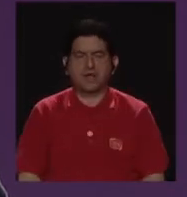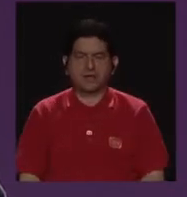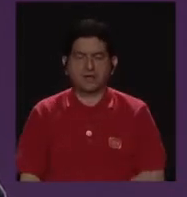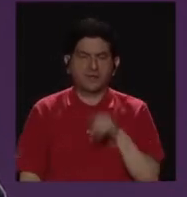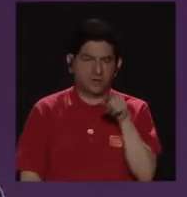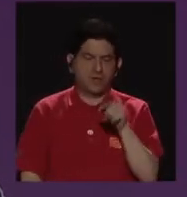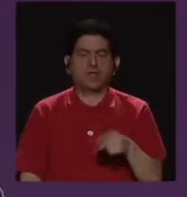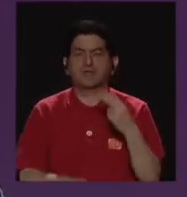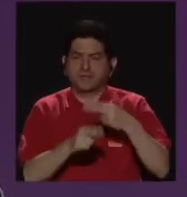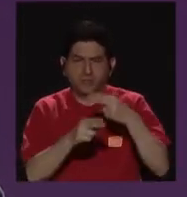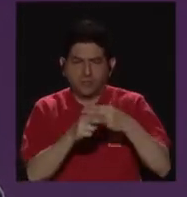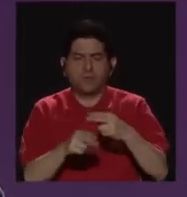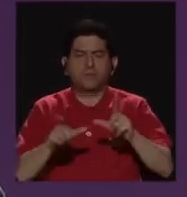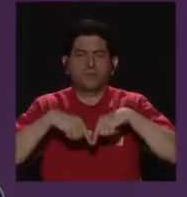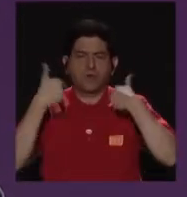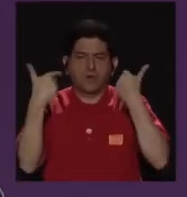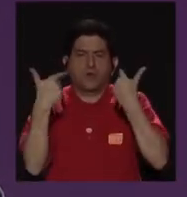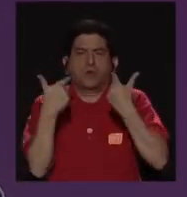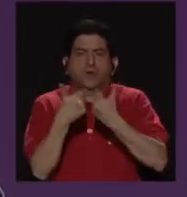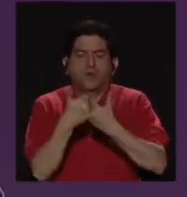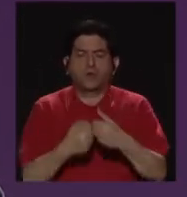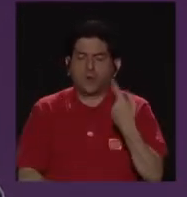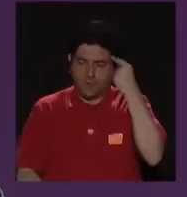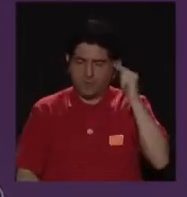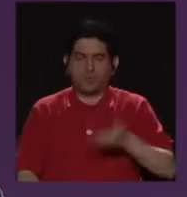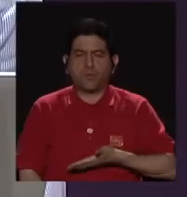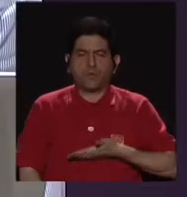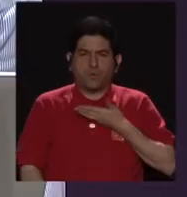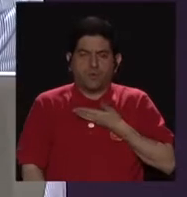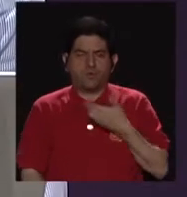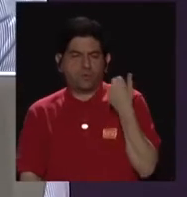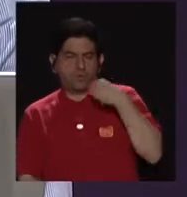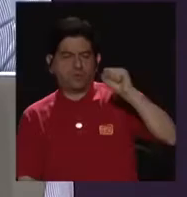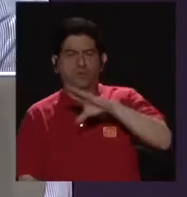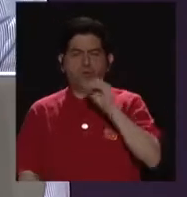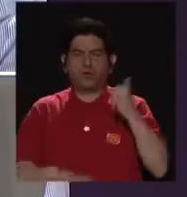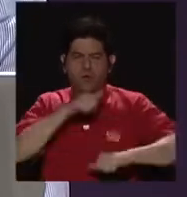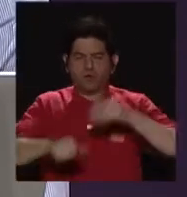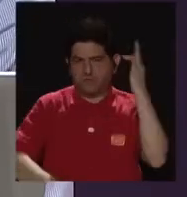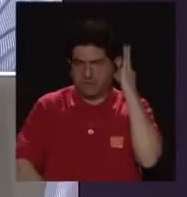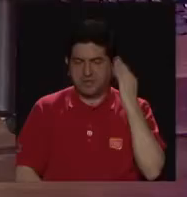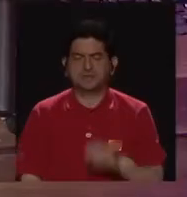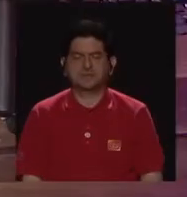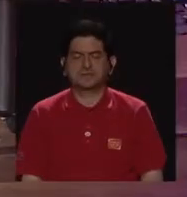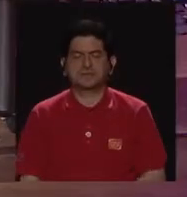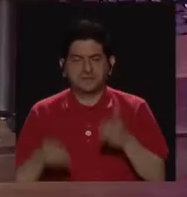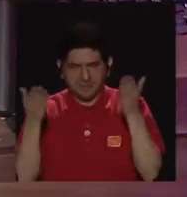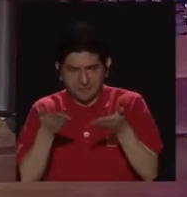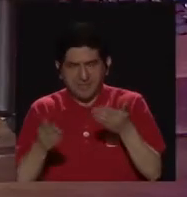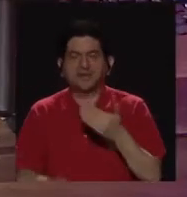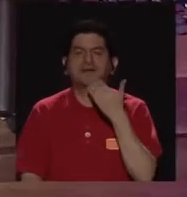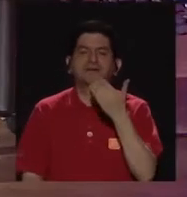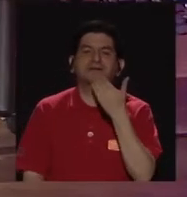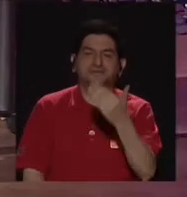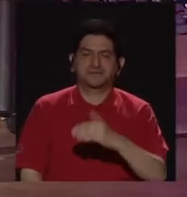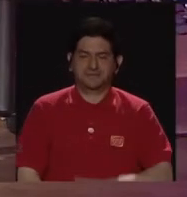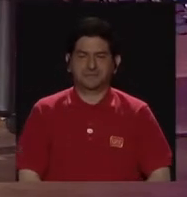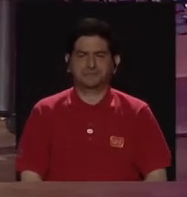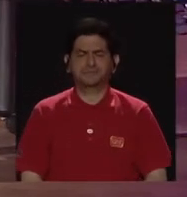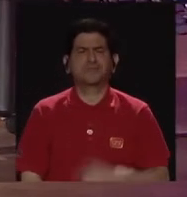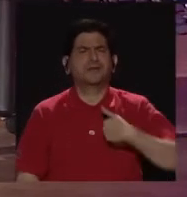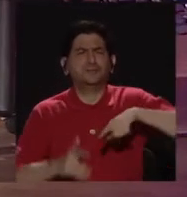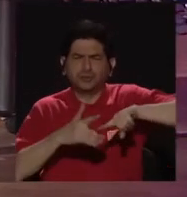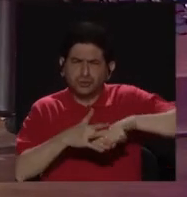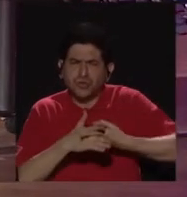que lleva por nombre el bloque por un orgullo disidente y feminista bienvenido a tommy gracias me